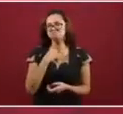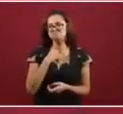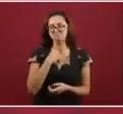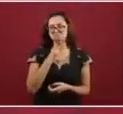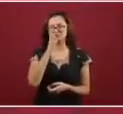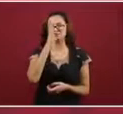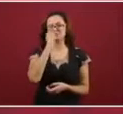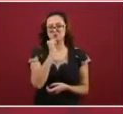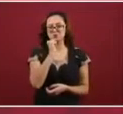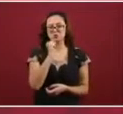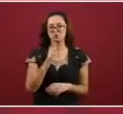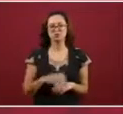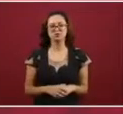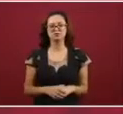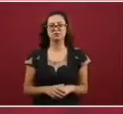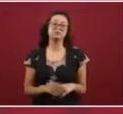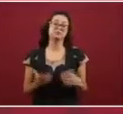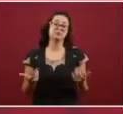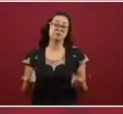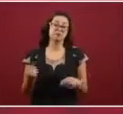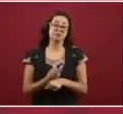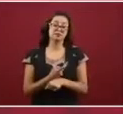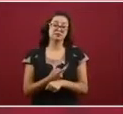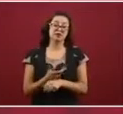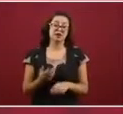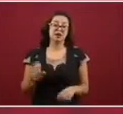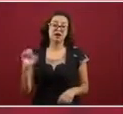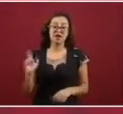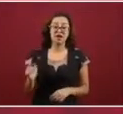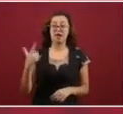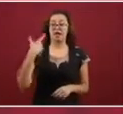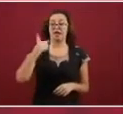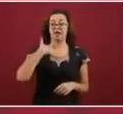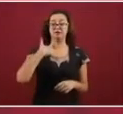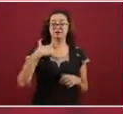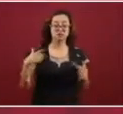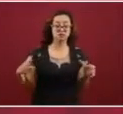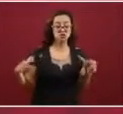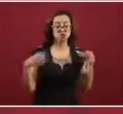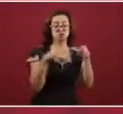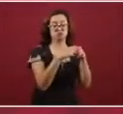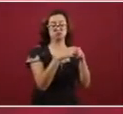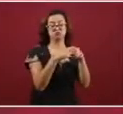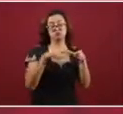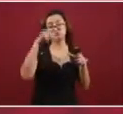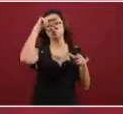Entonces, eso no lo entendieron los tecnócratas corruptos,